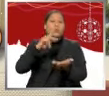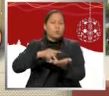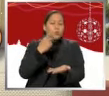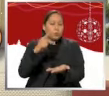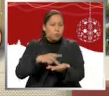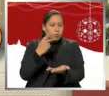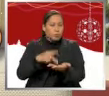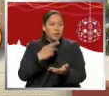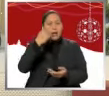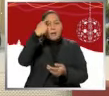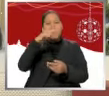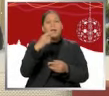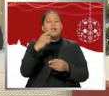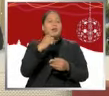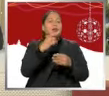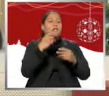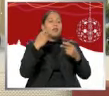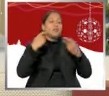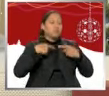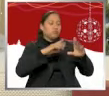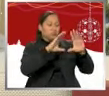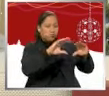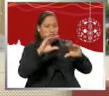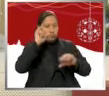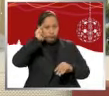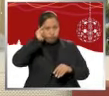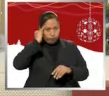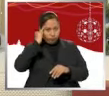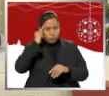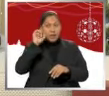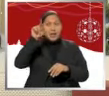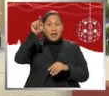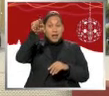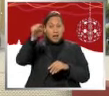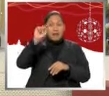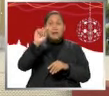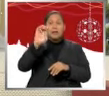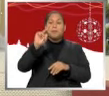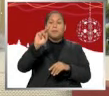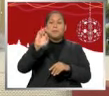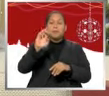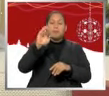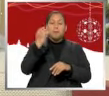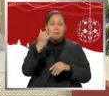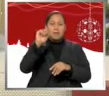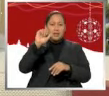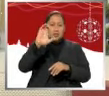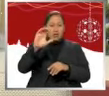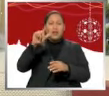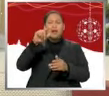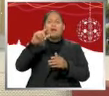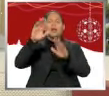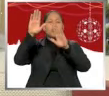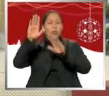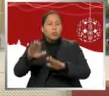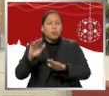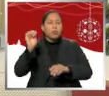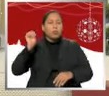alguna manera para la evangelización, porque justo en el Tepeyac había un culto muy antiguo